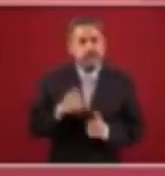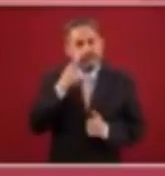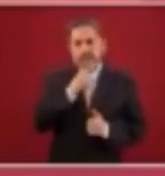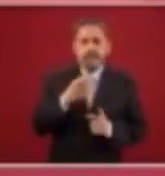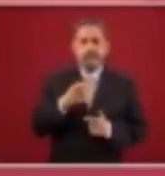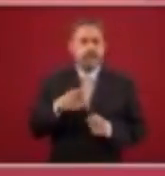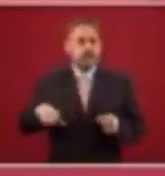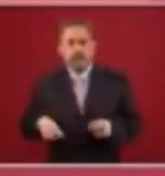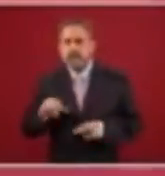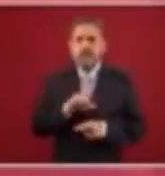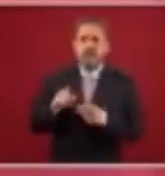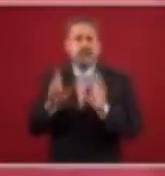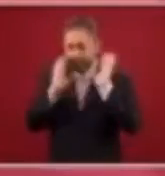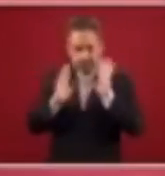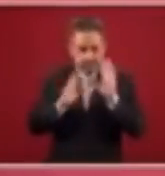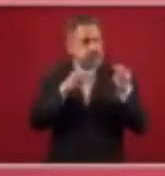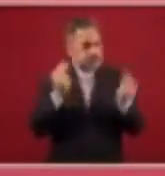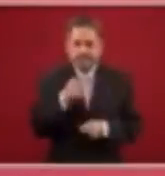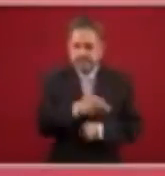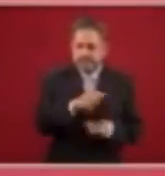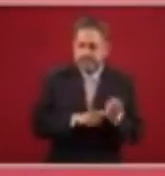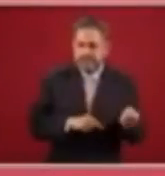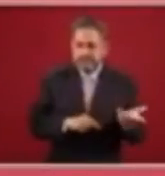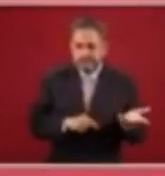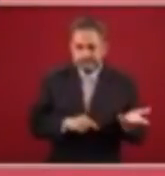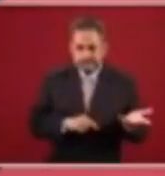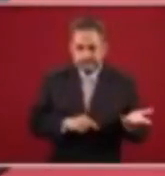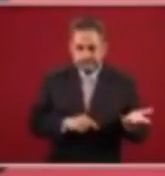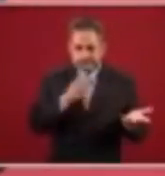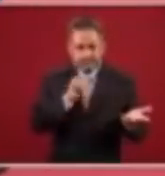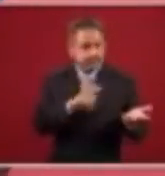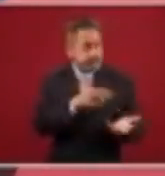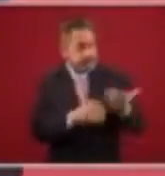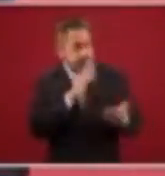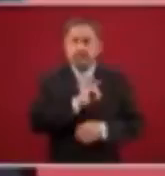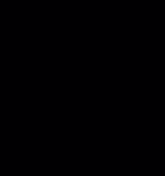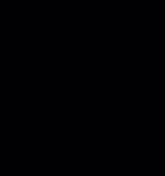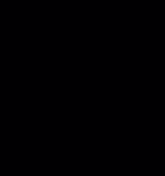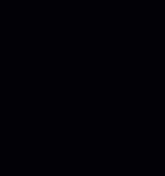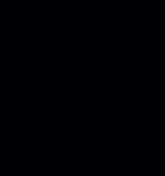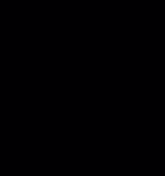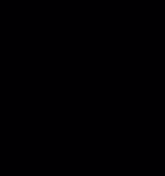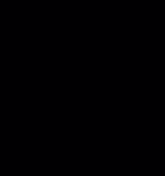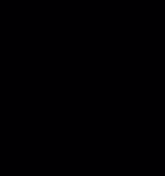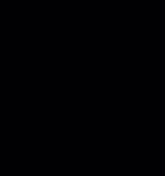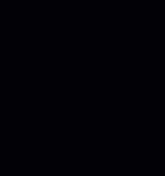distinguir si es un gobierno o es otro. Sencillamente, es malo el servicio y es el gobierno.